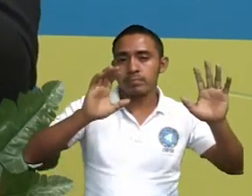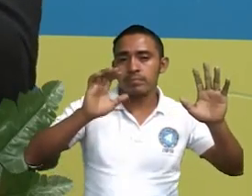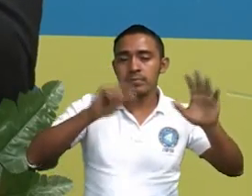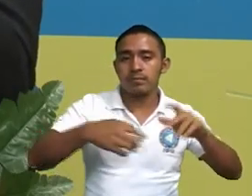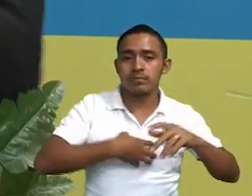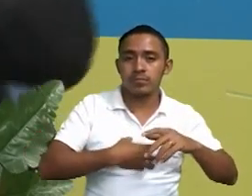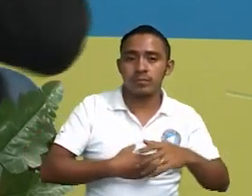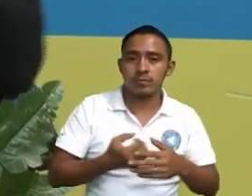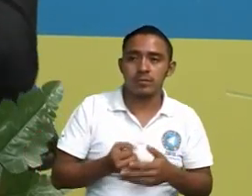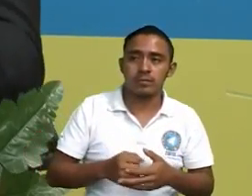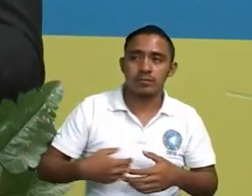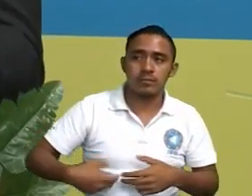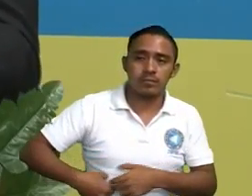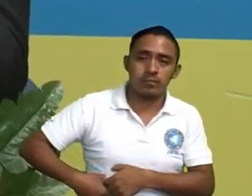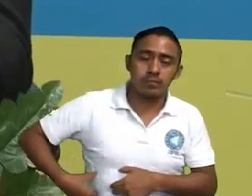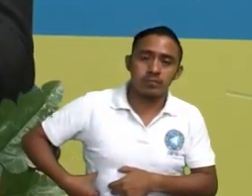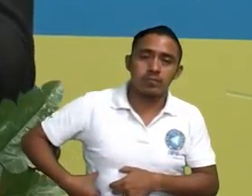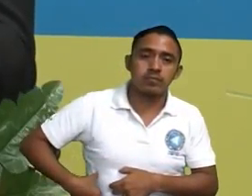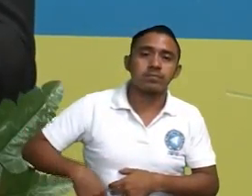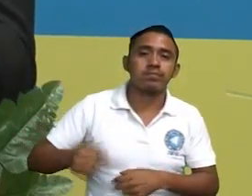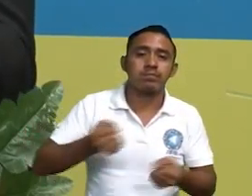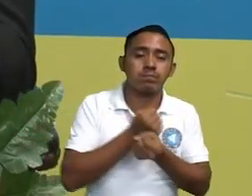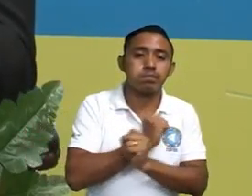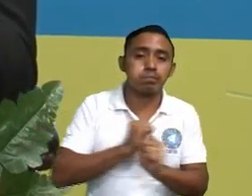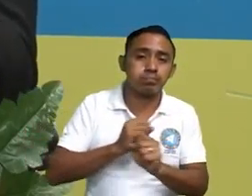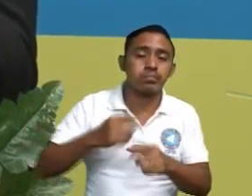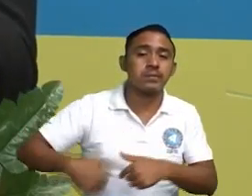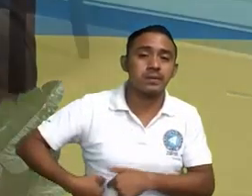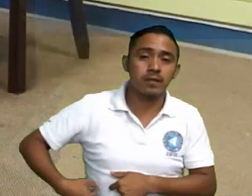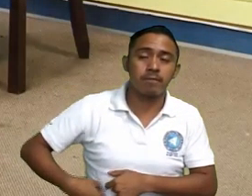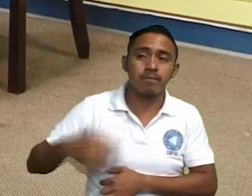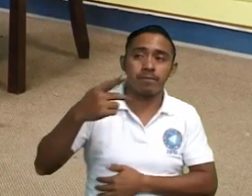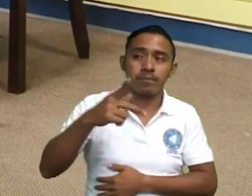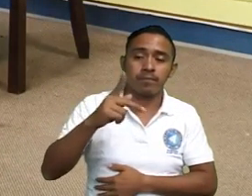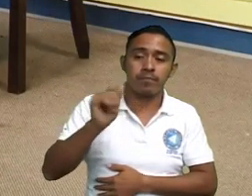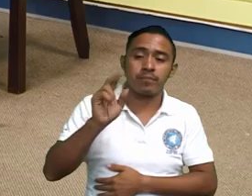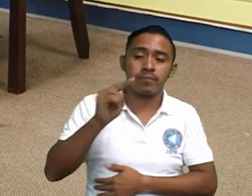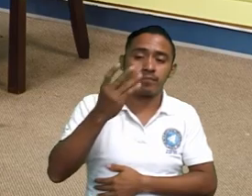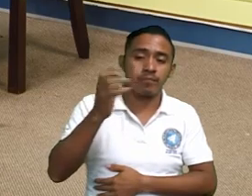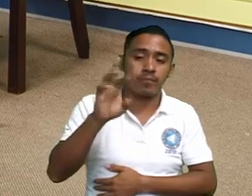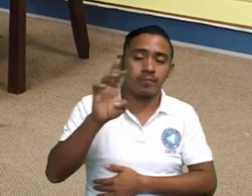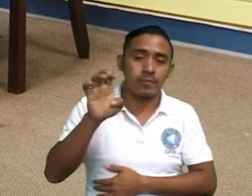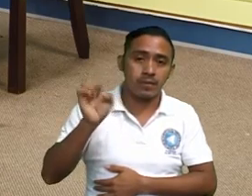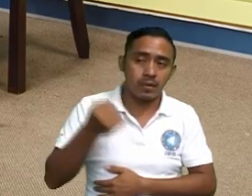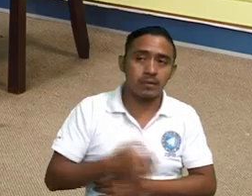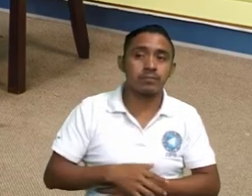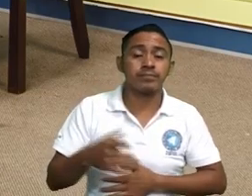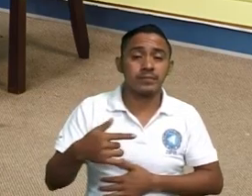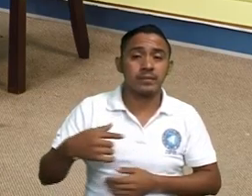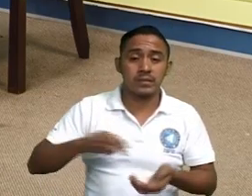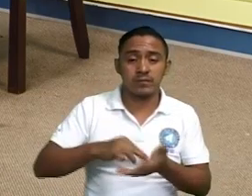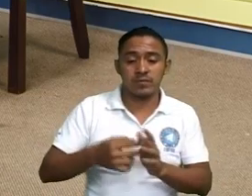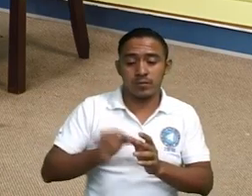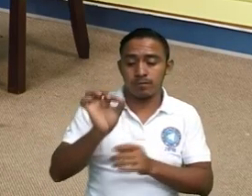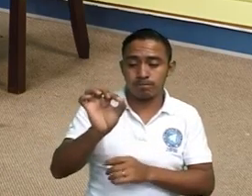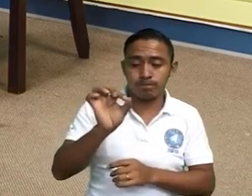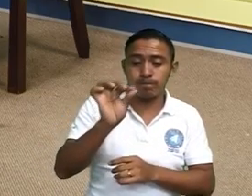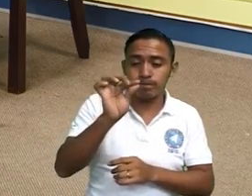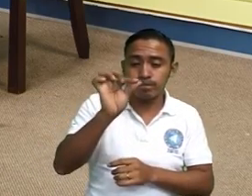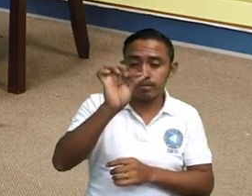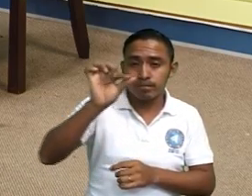propio páncreas y nuestro órgano por la presencia de una obstrucción, que son las piedras. Y eso puede